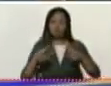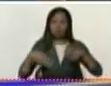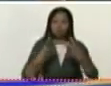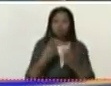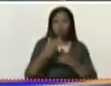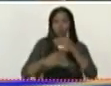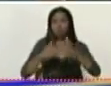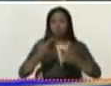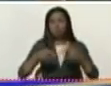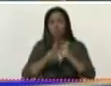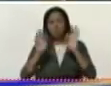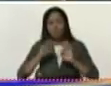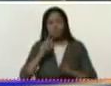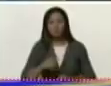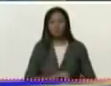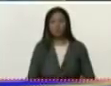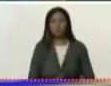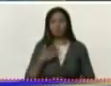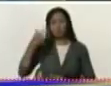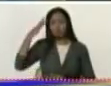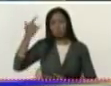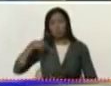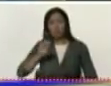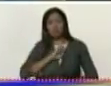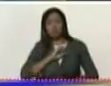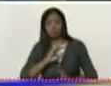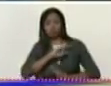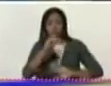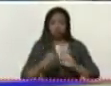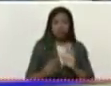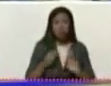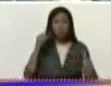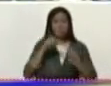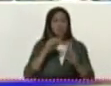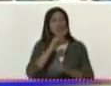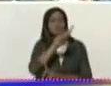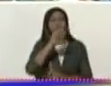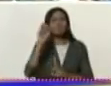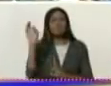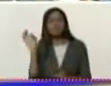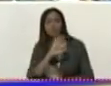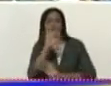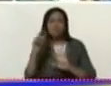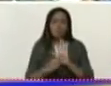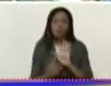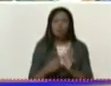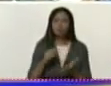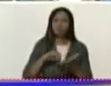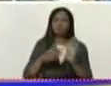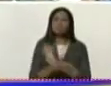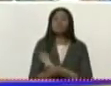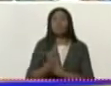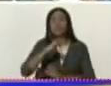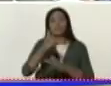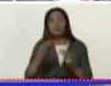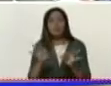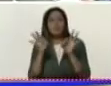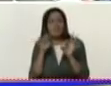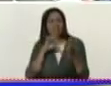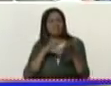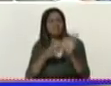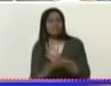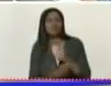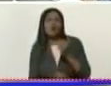renovado. Me imagino que para enero cumplimos la meta del 100%. Entonces hay que hacer un plan especial, Blanca,